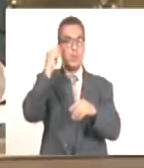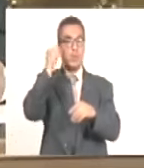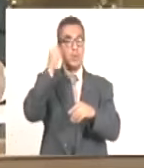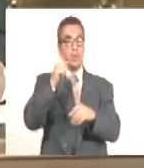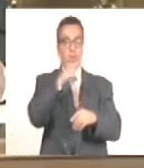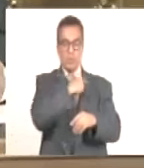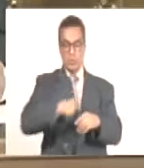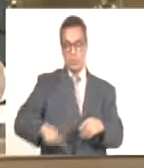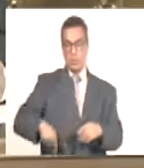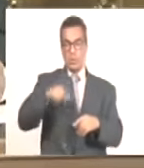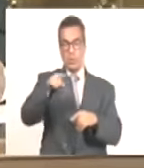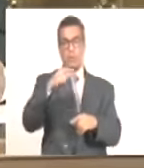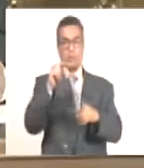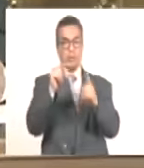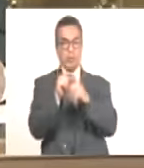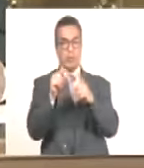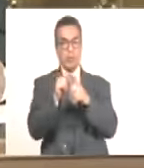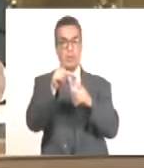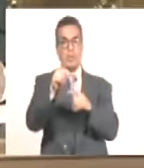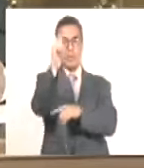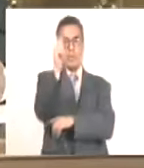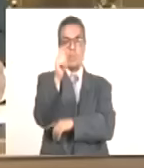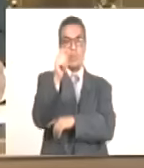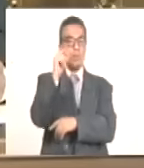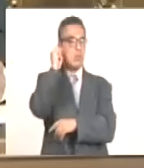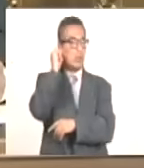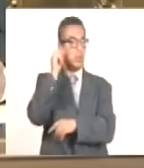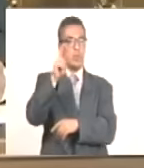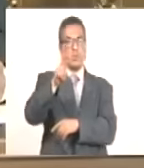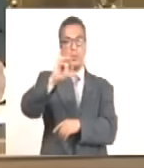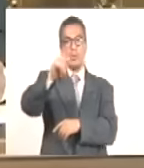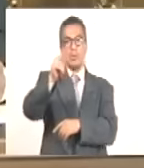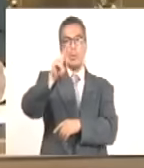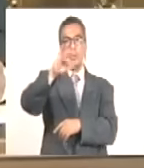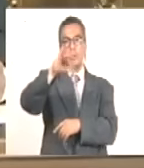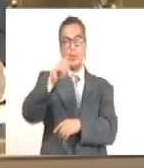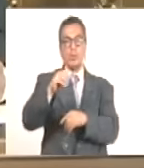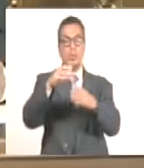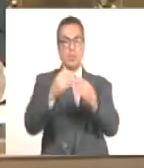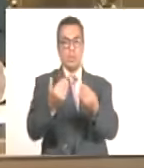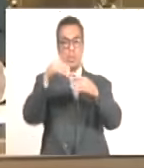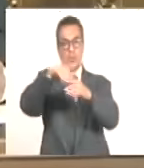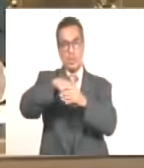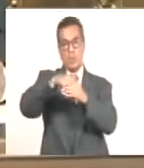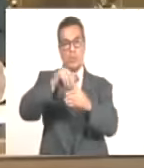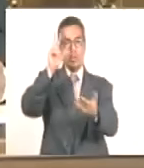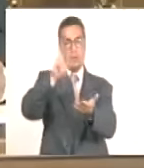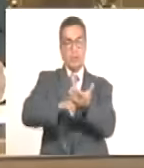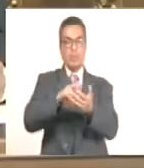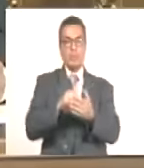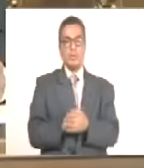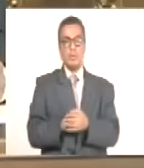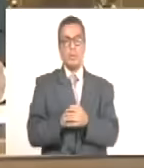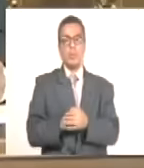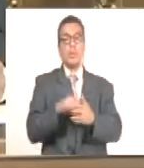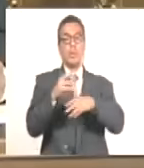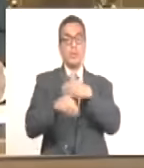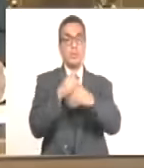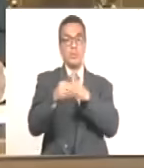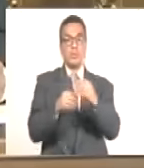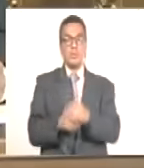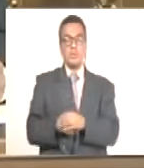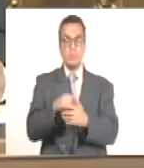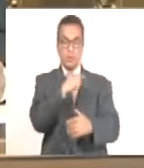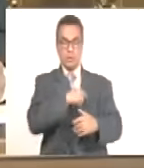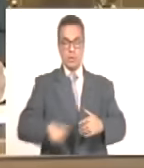El presidente otorgó el derecho de palabra a la diputada Victoria Mata. Finalizada la intervención y sometido a votación, resultó aprobado. En consecuencia,